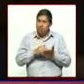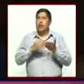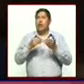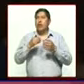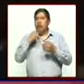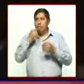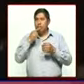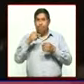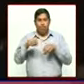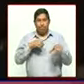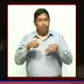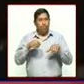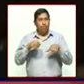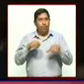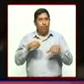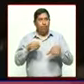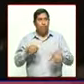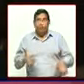Este mitin que estaban realizando.